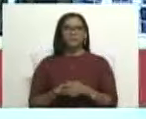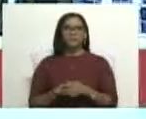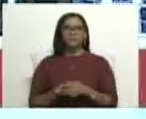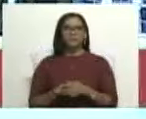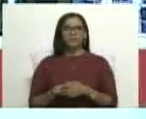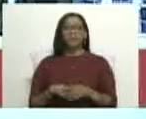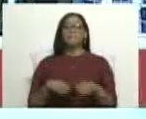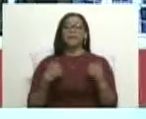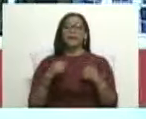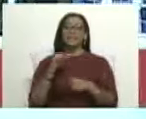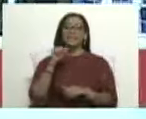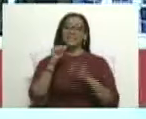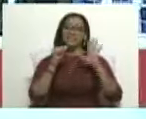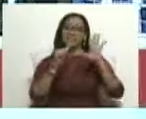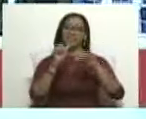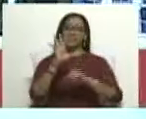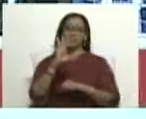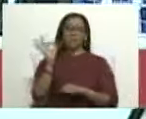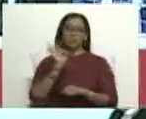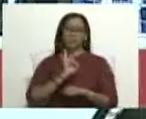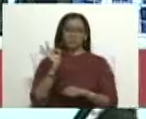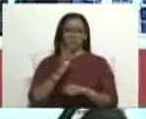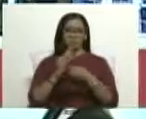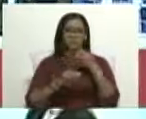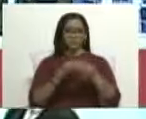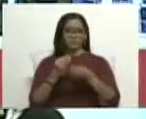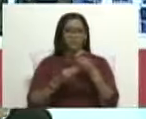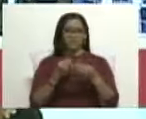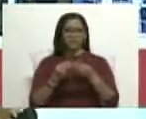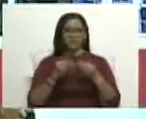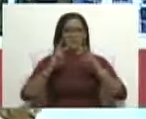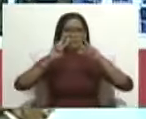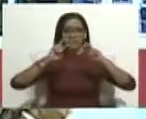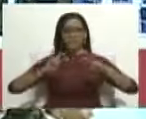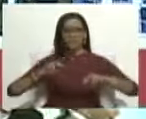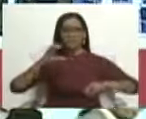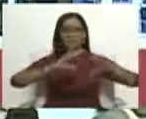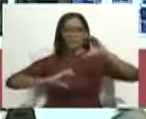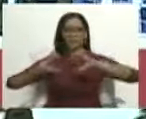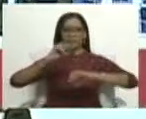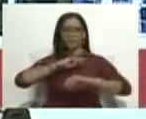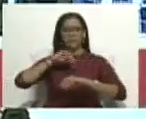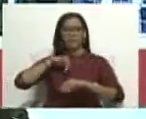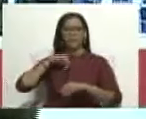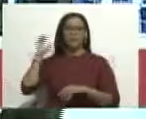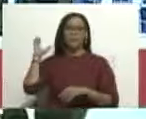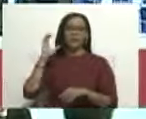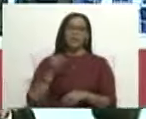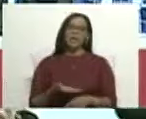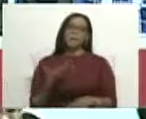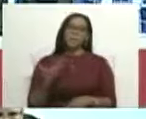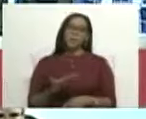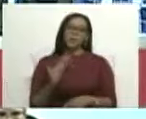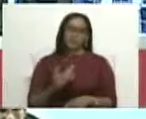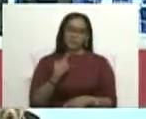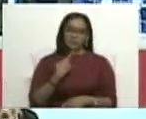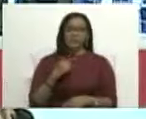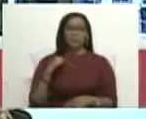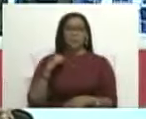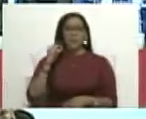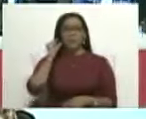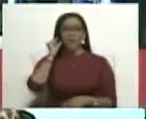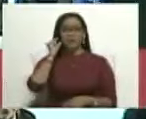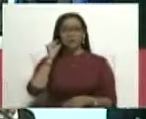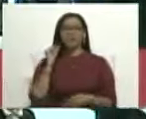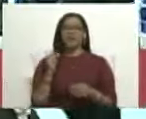Más del 65% de las personas que hacen investigación científica en nuestro país, importante decirlo, son mujeres. En esta